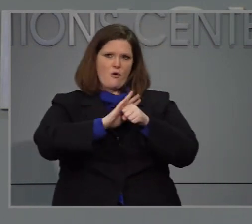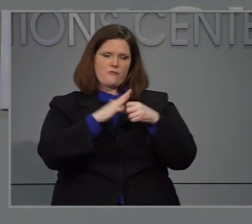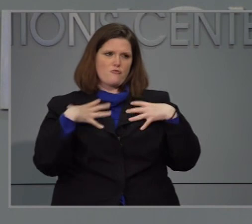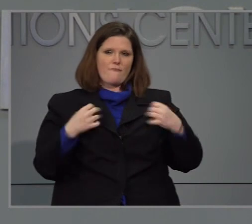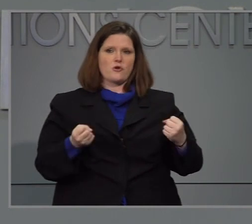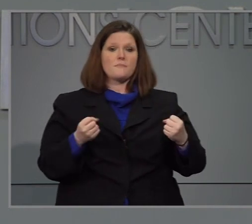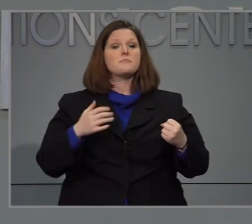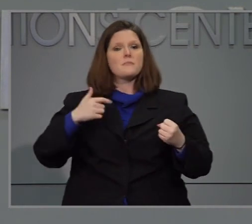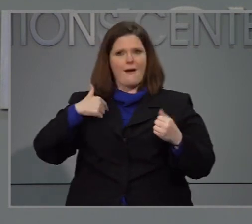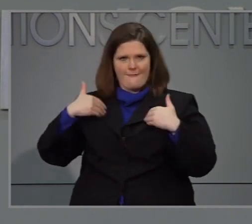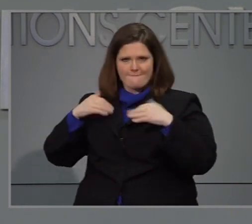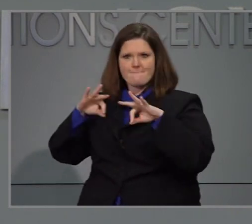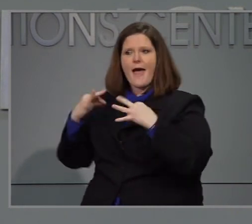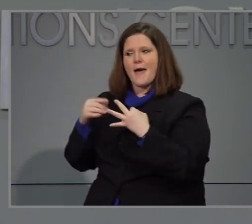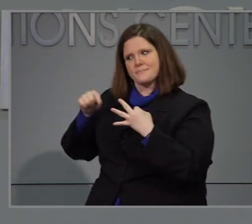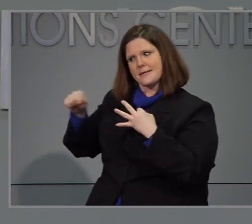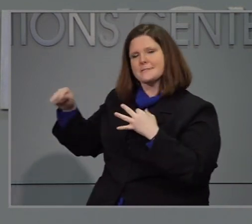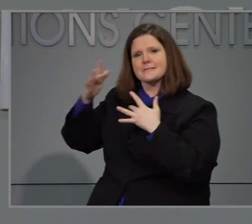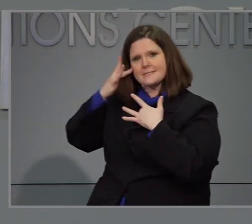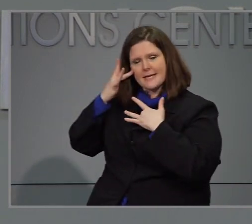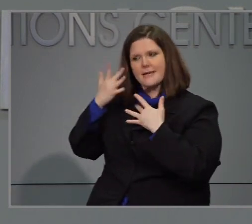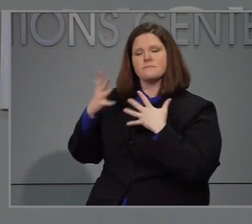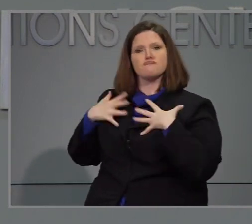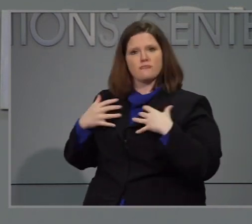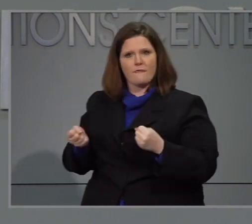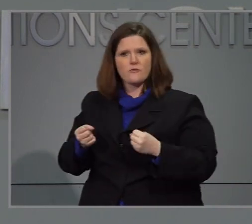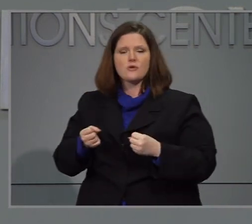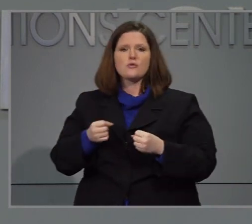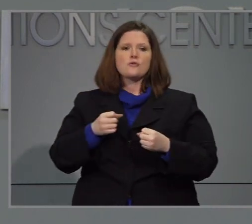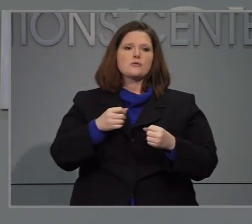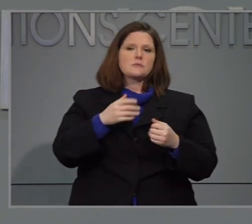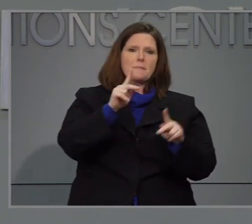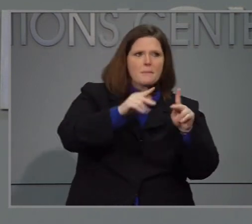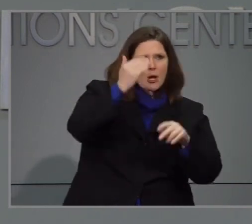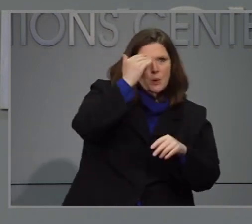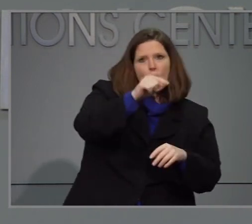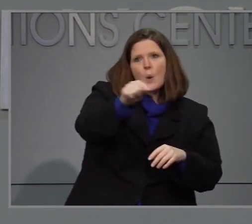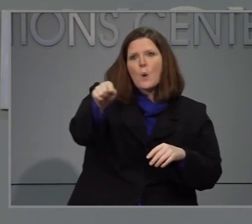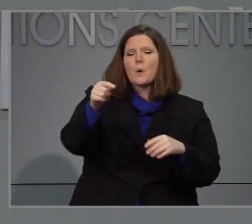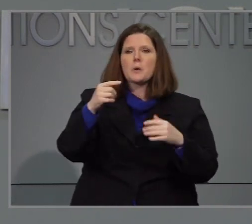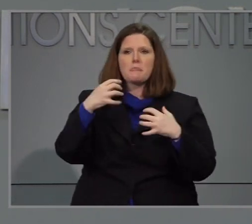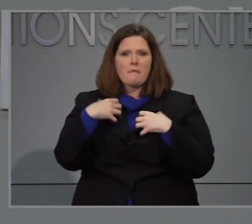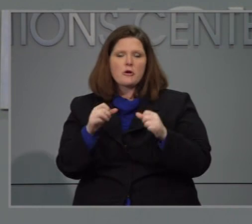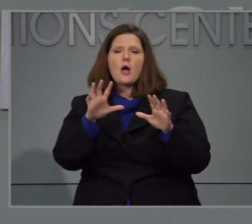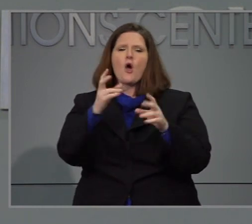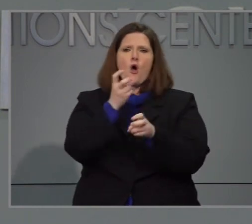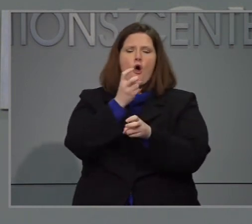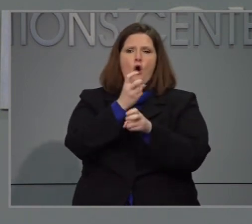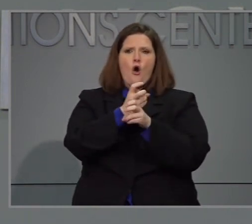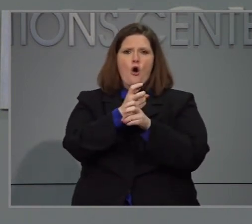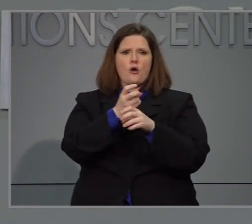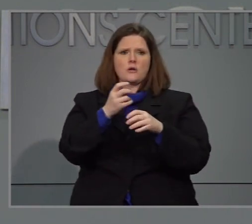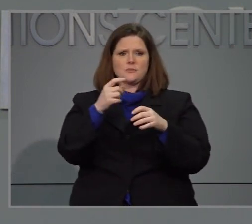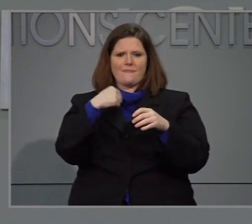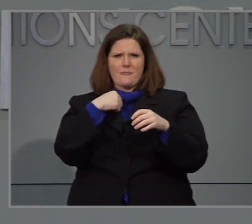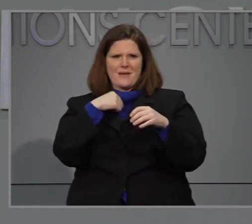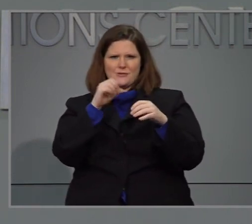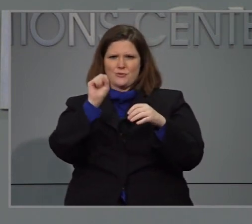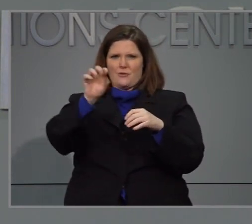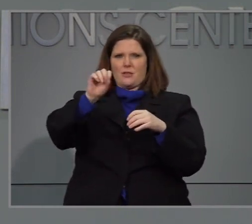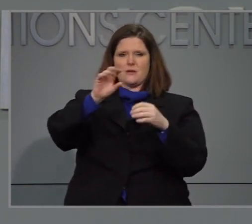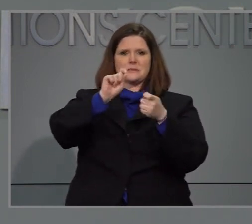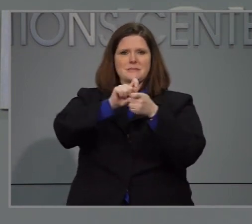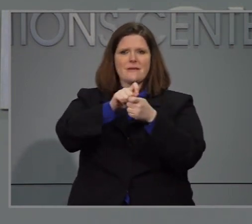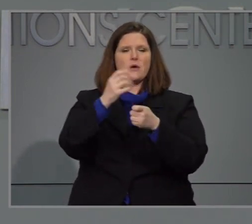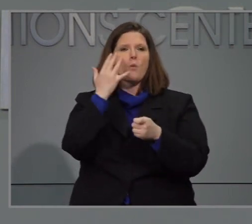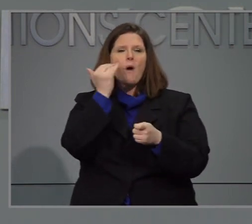mi familia y sé de otras gentes en otros estados. La dificultad de esta cifra de personas de recuperación, cada